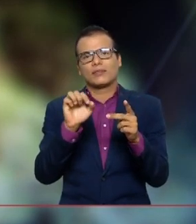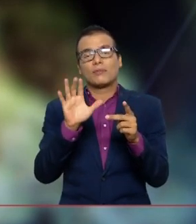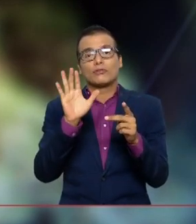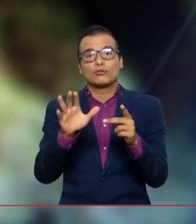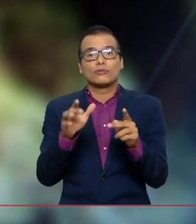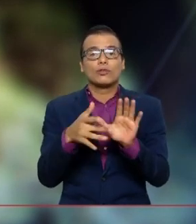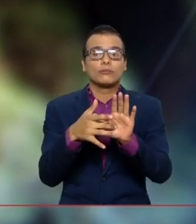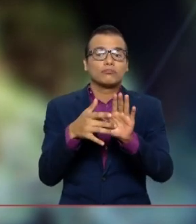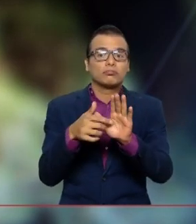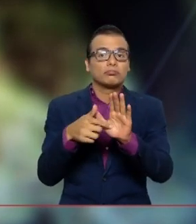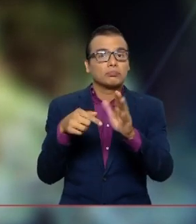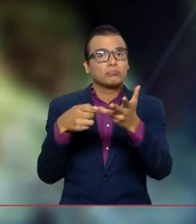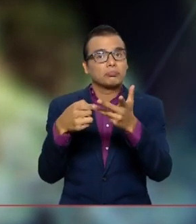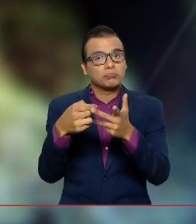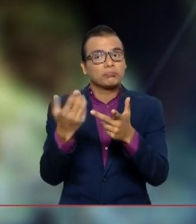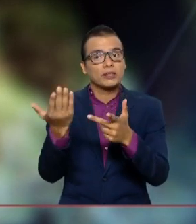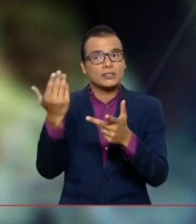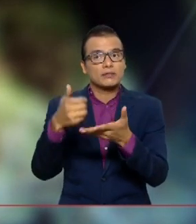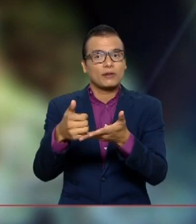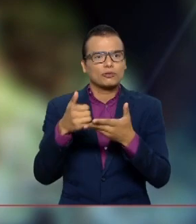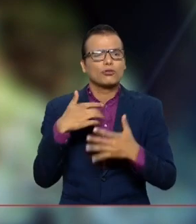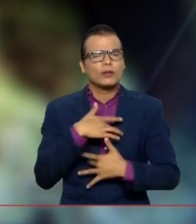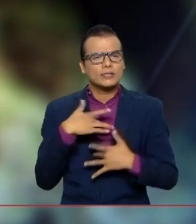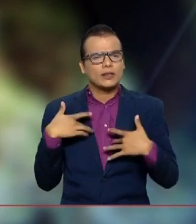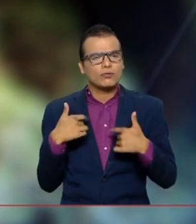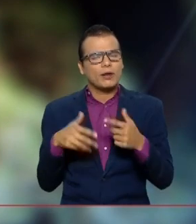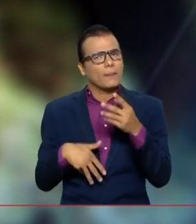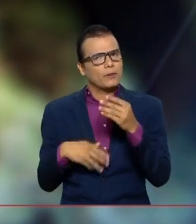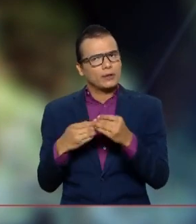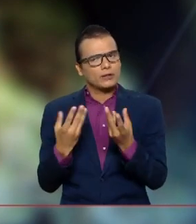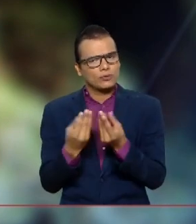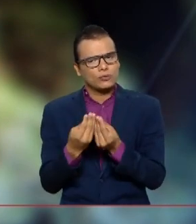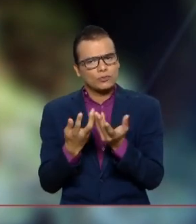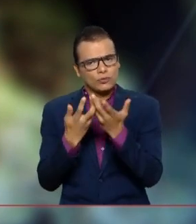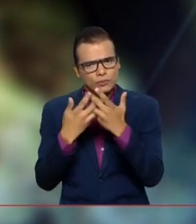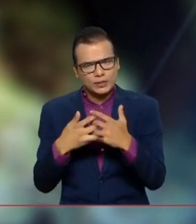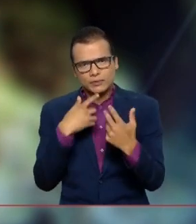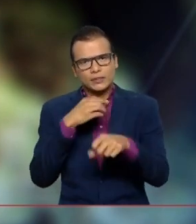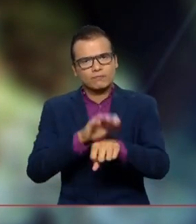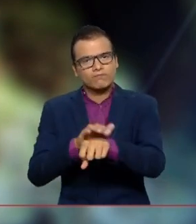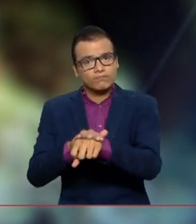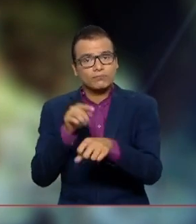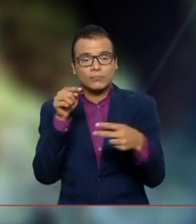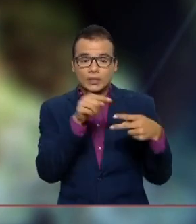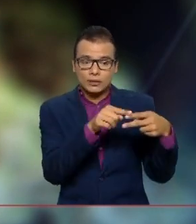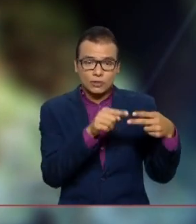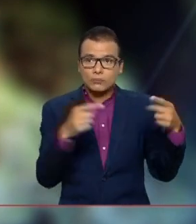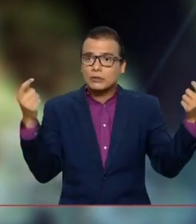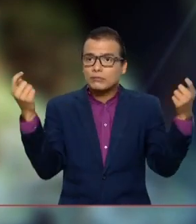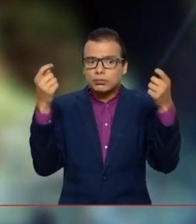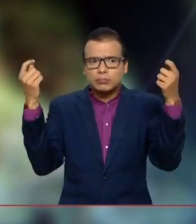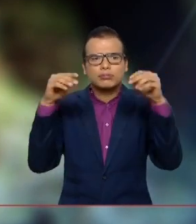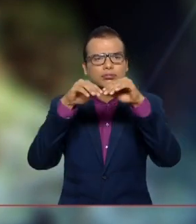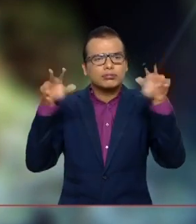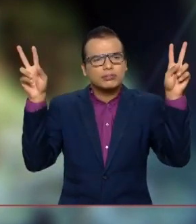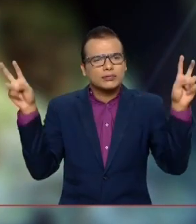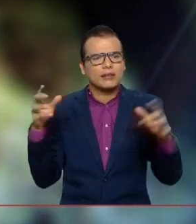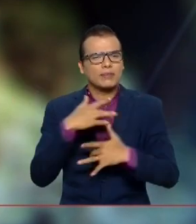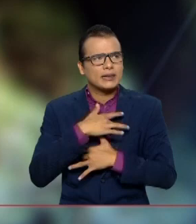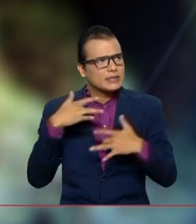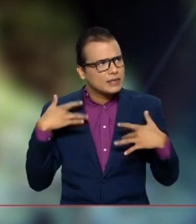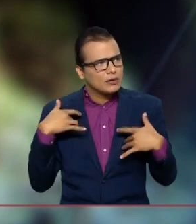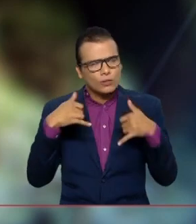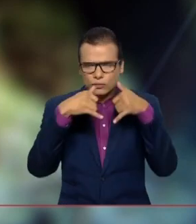estas dos plantas productores empresarios buscan que las mismas tengan mejor posicionamiento en los ámbitos médico industrial y